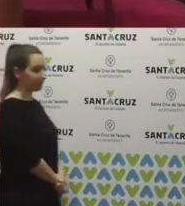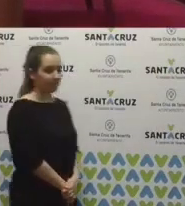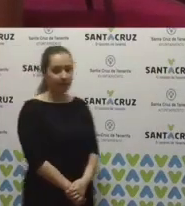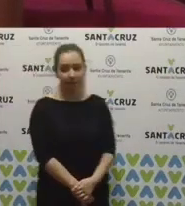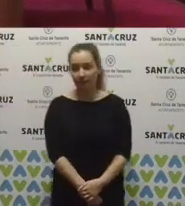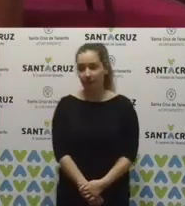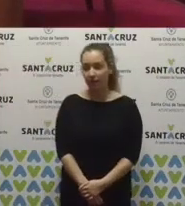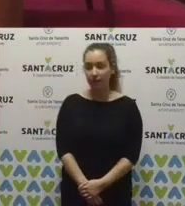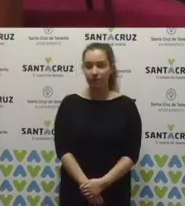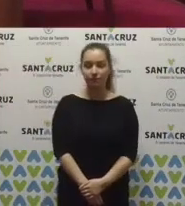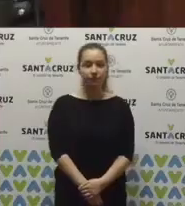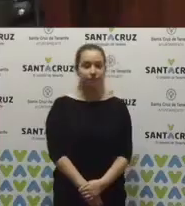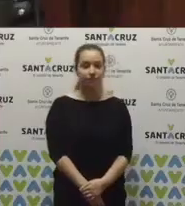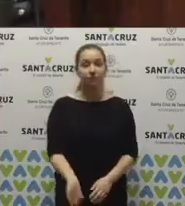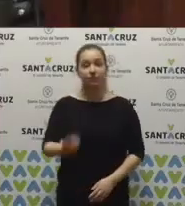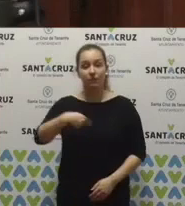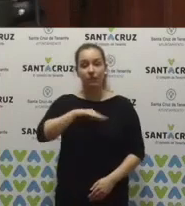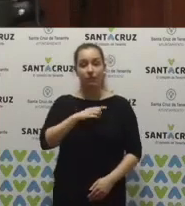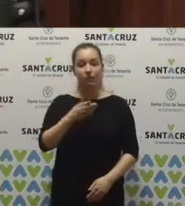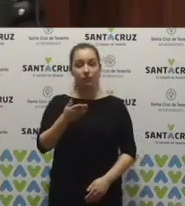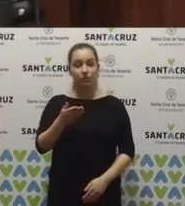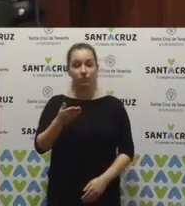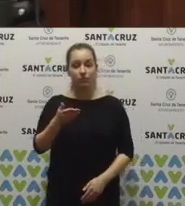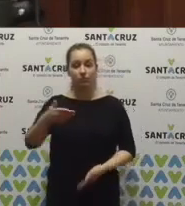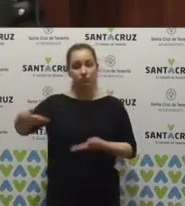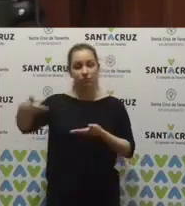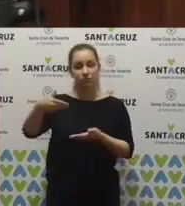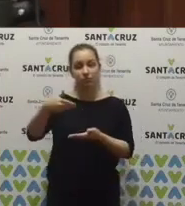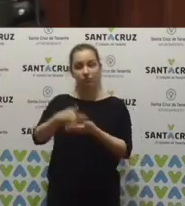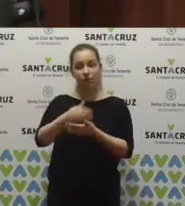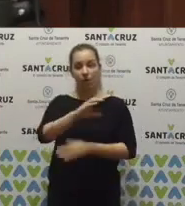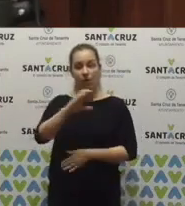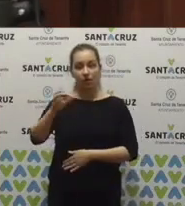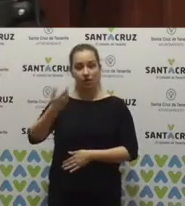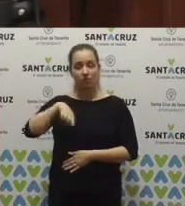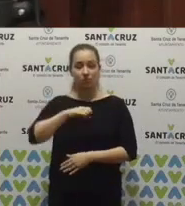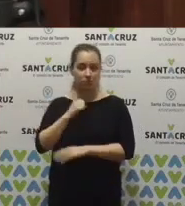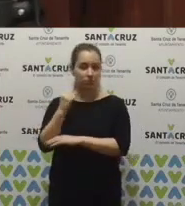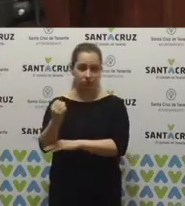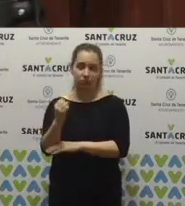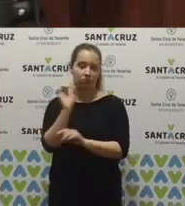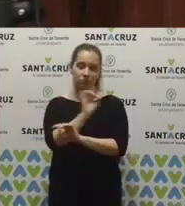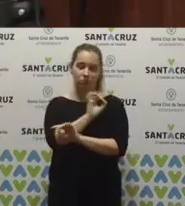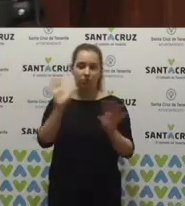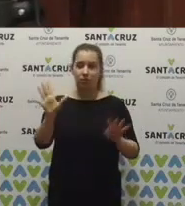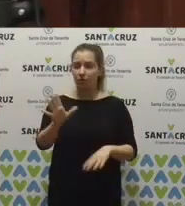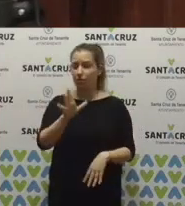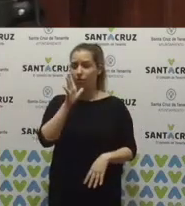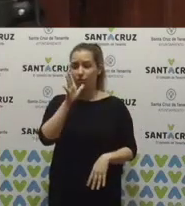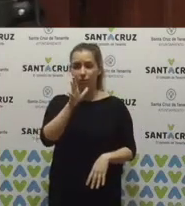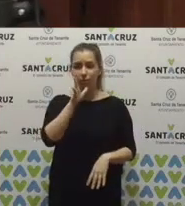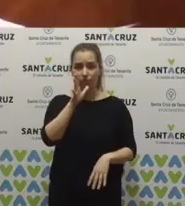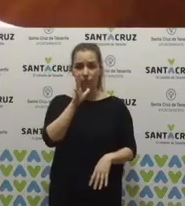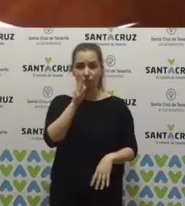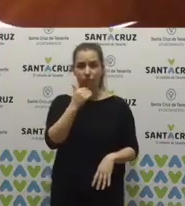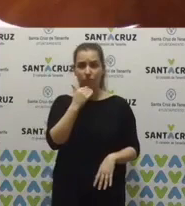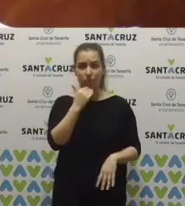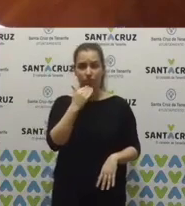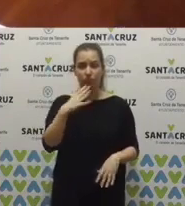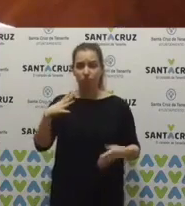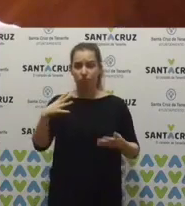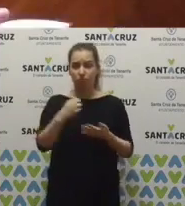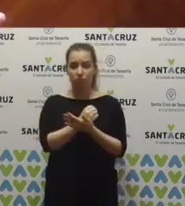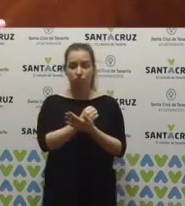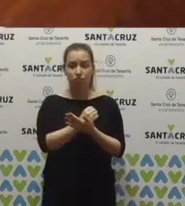vamos a apoyar la moción de coalición canarias por supuesto porque prácticamente todo lo hemos aprobado hace 20 minutos